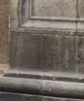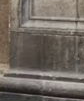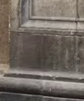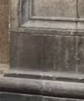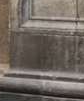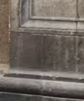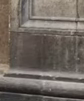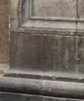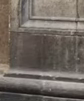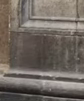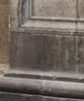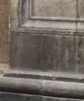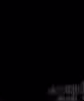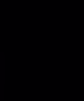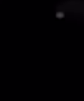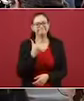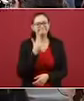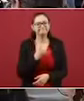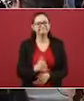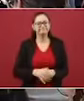que no aceptará la simulación.